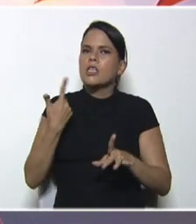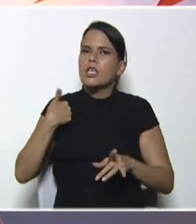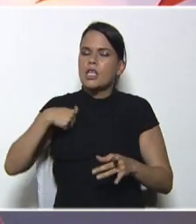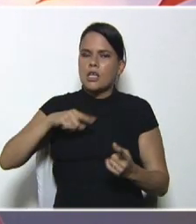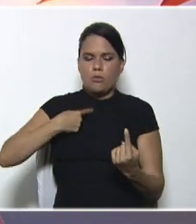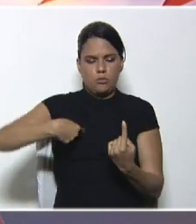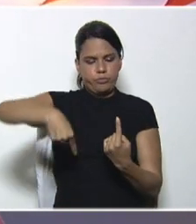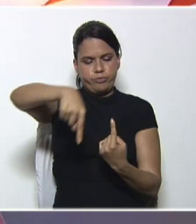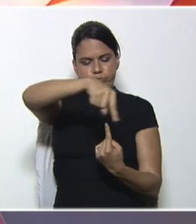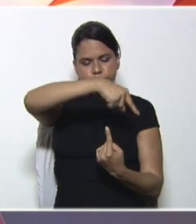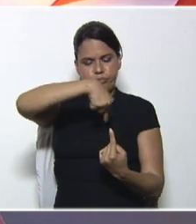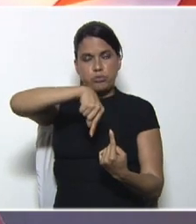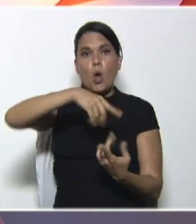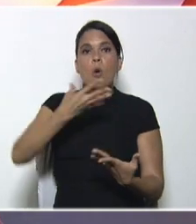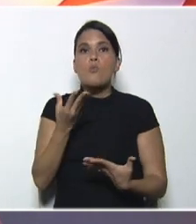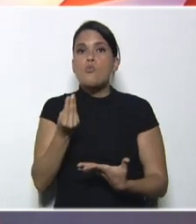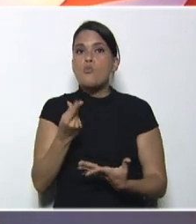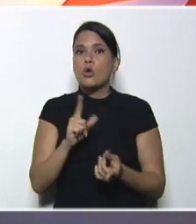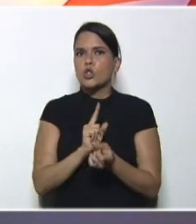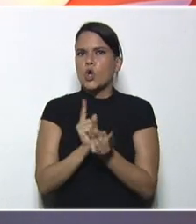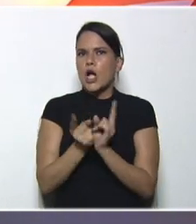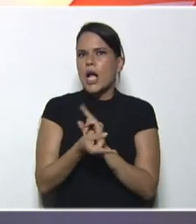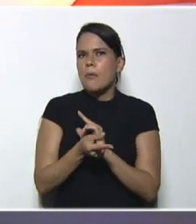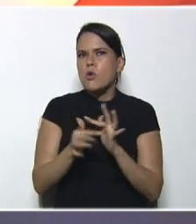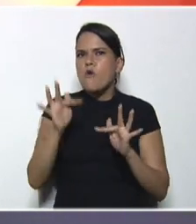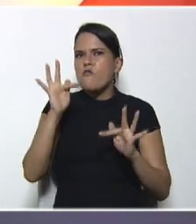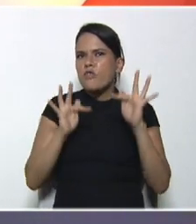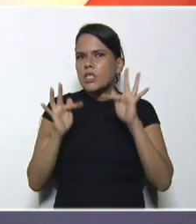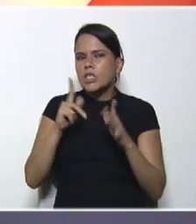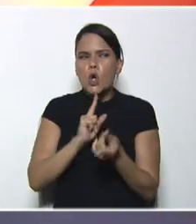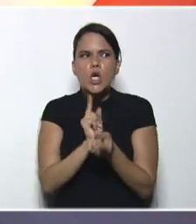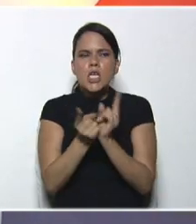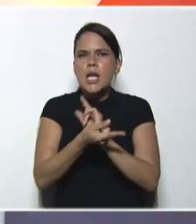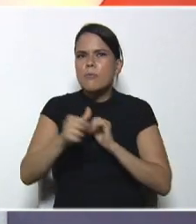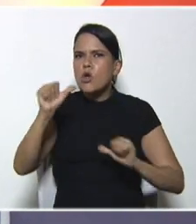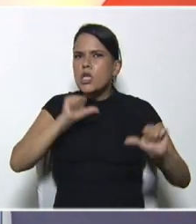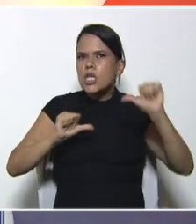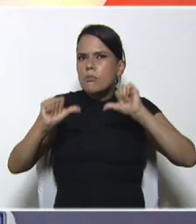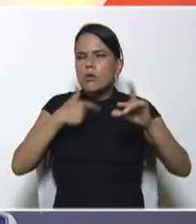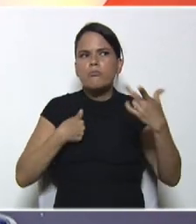alrededor muchos cambios físicos y cambios químicos. Por ejemplo,